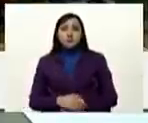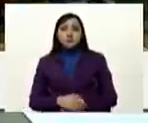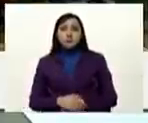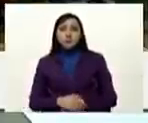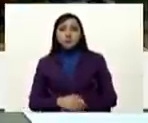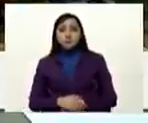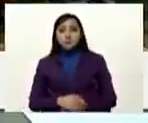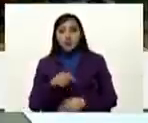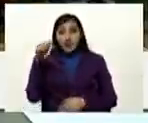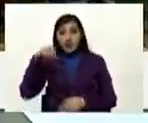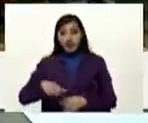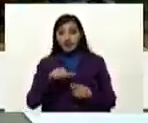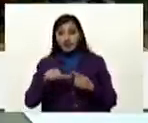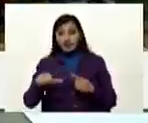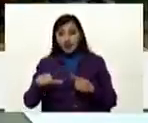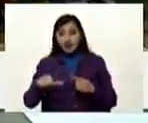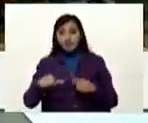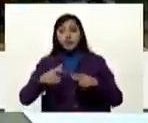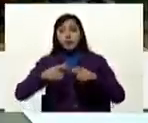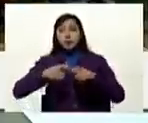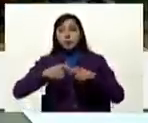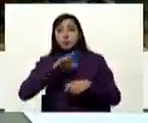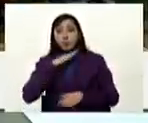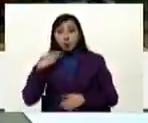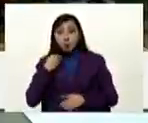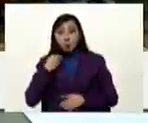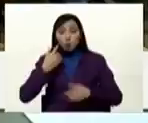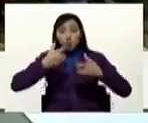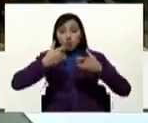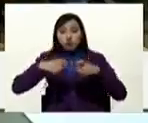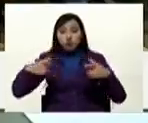esta semana aumentó los contagios.